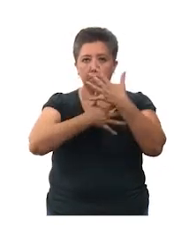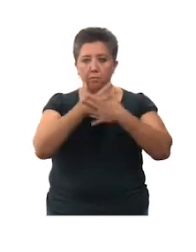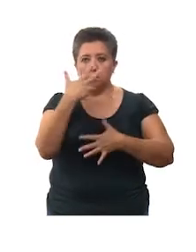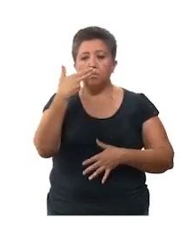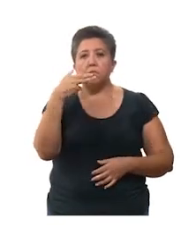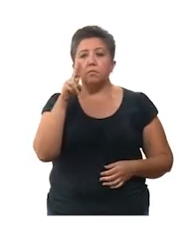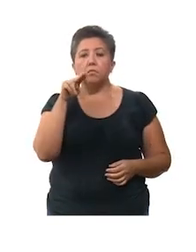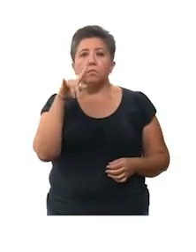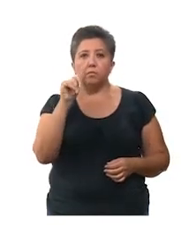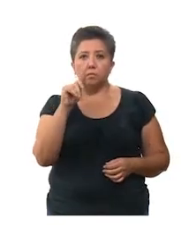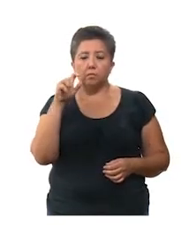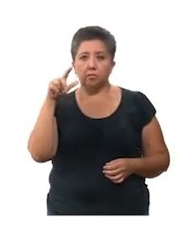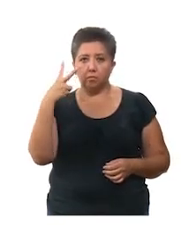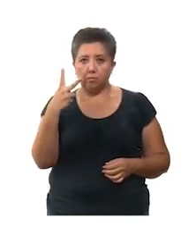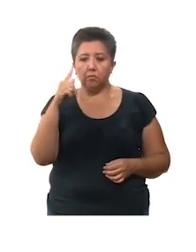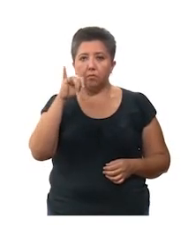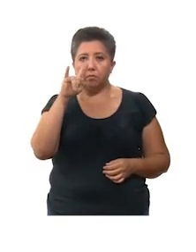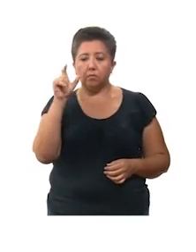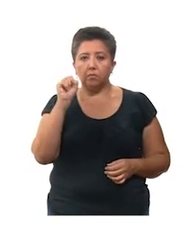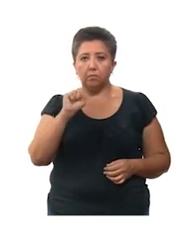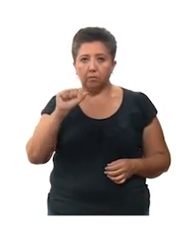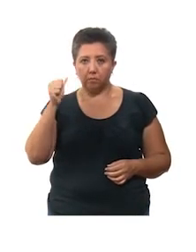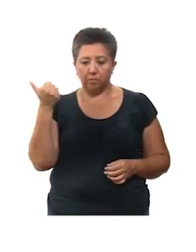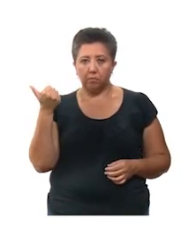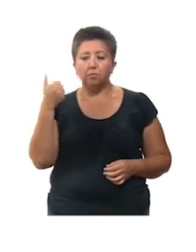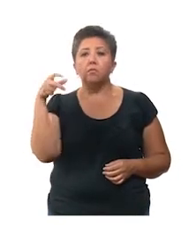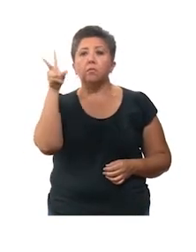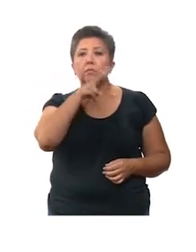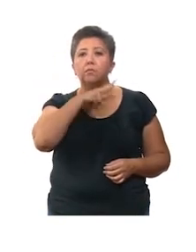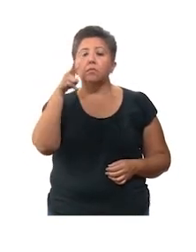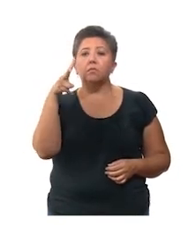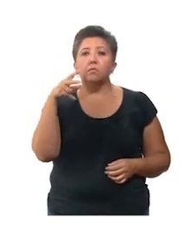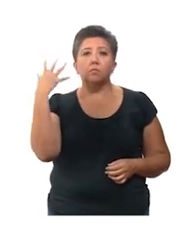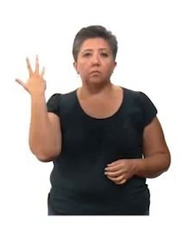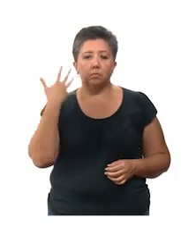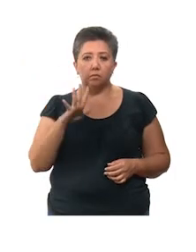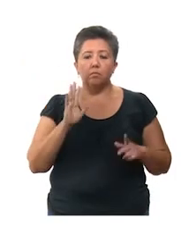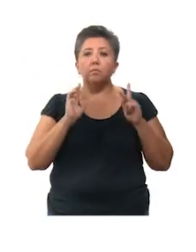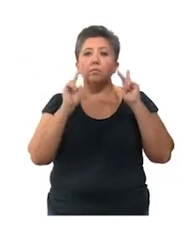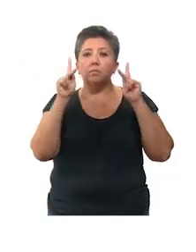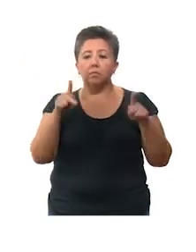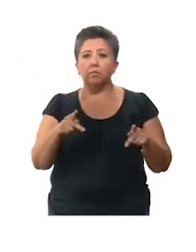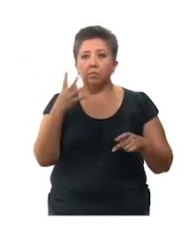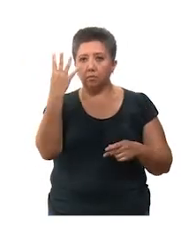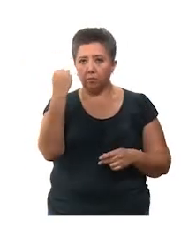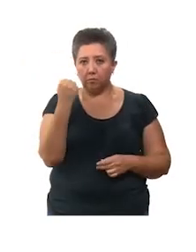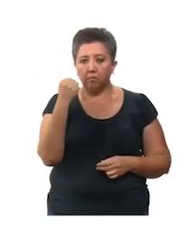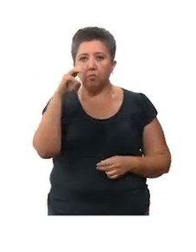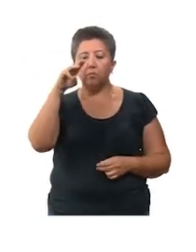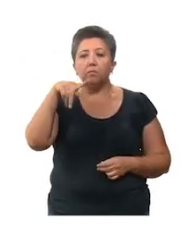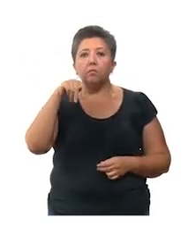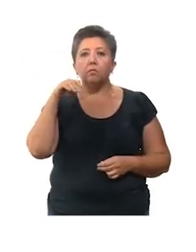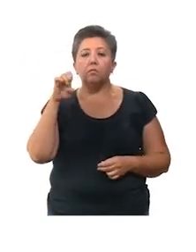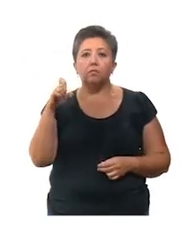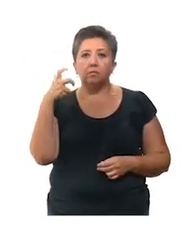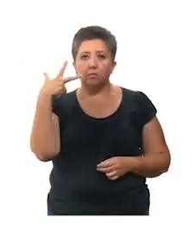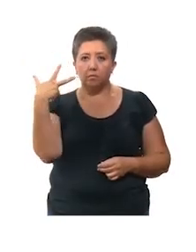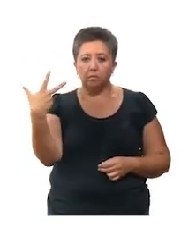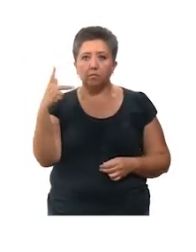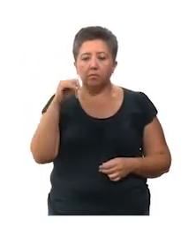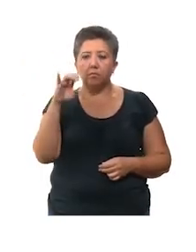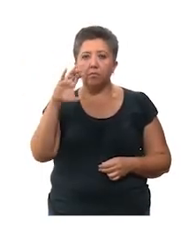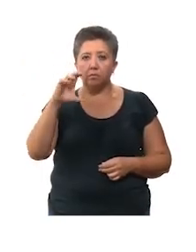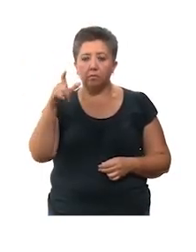15 en Junucmá, 12 en Tizimín, 11 en Valladolid, 10 en Progreso, 9 en Motul, 8